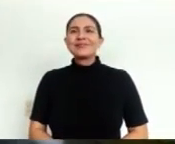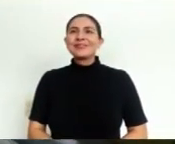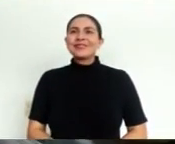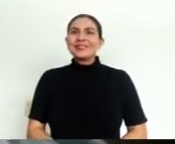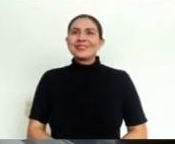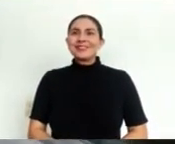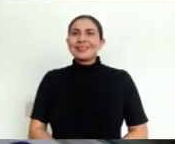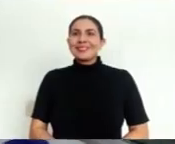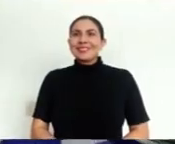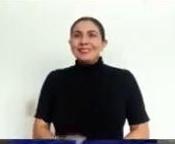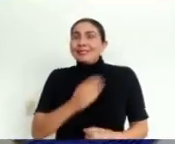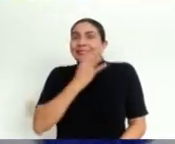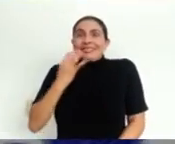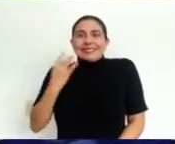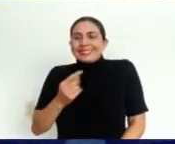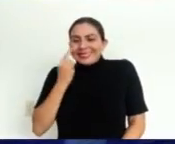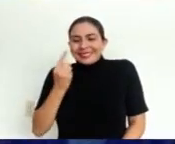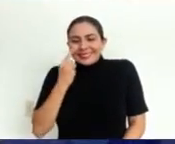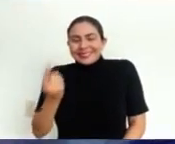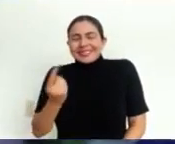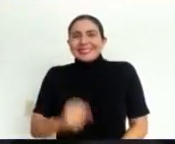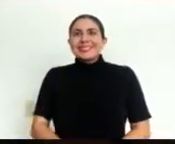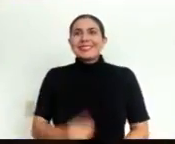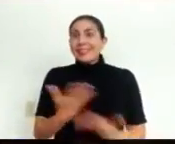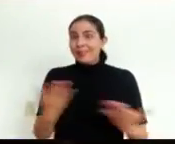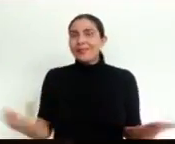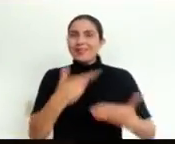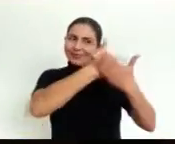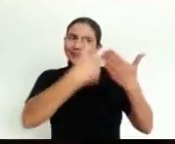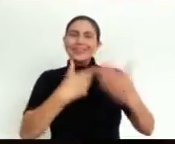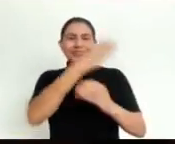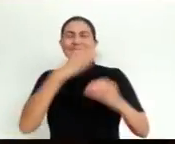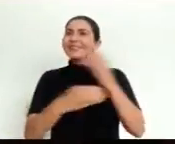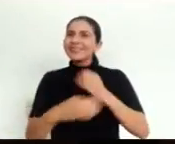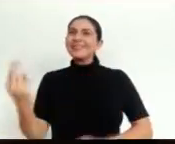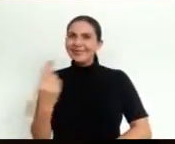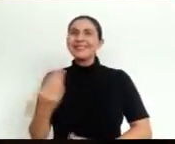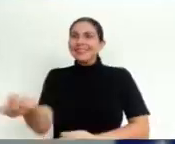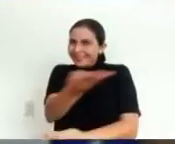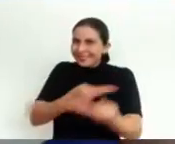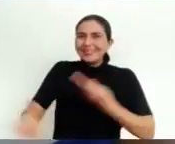¡Mira qué rico! Ahora compartir nuestra receta.